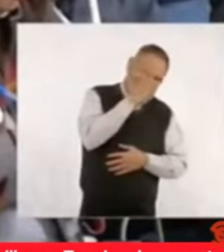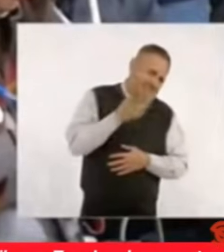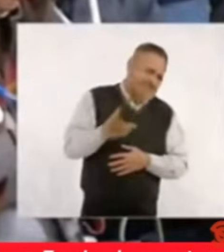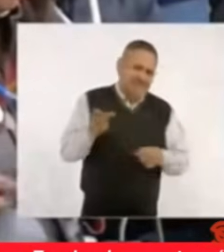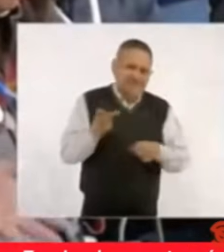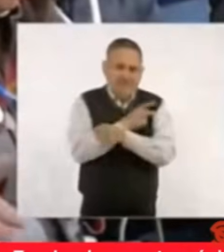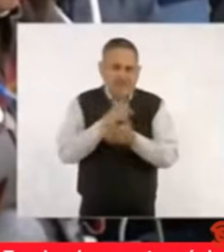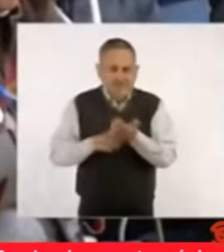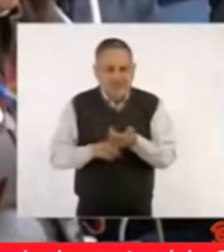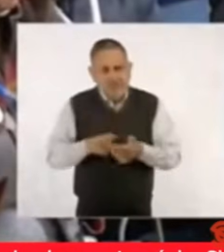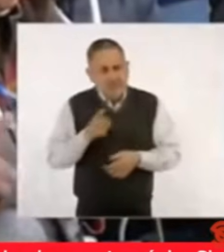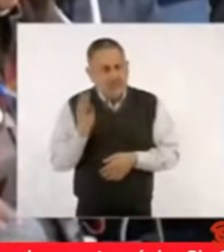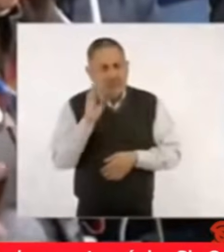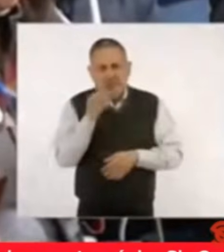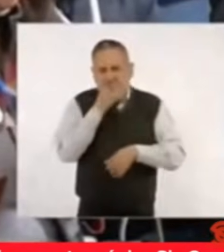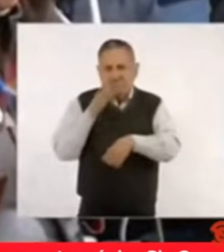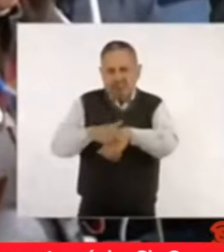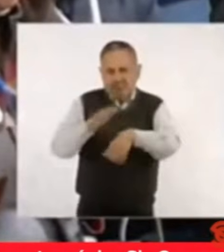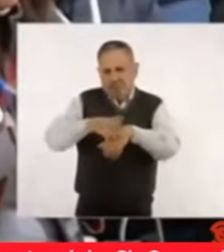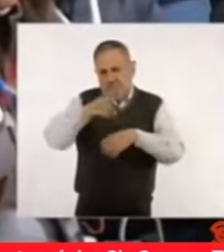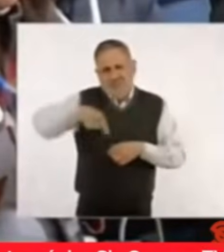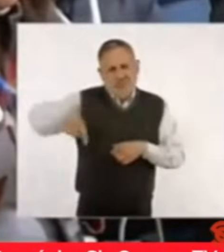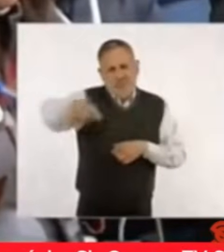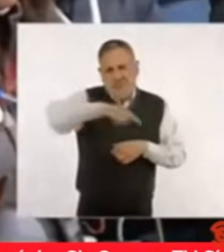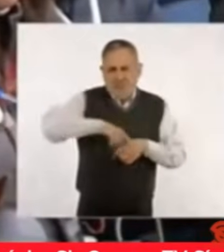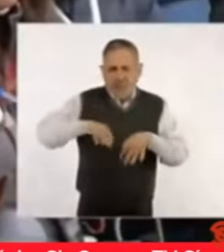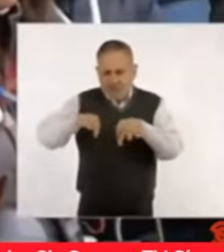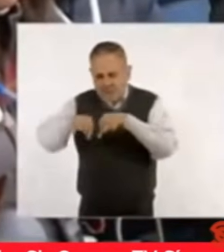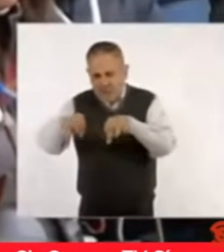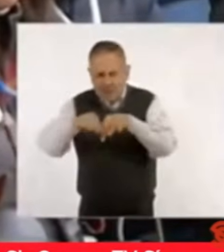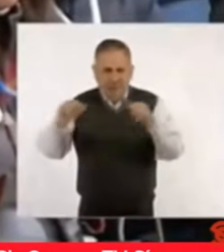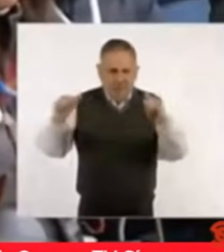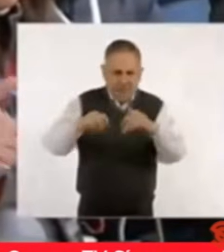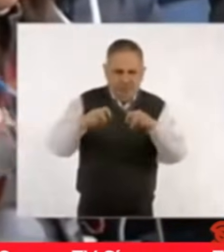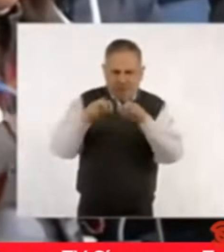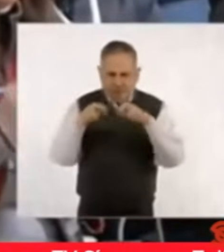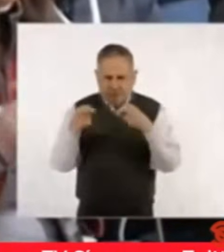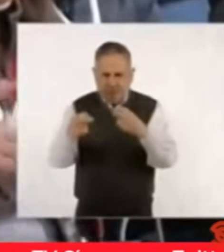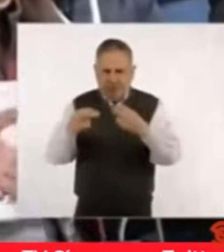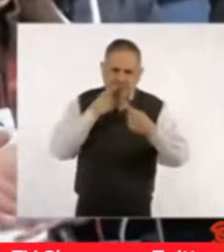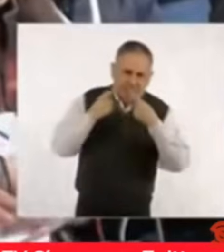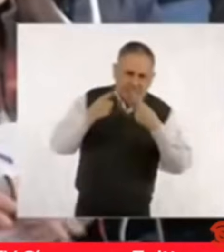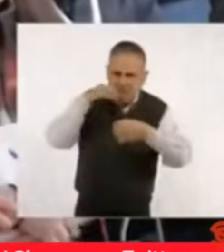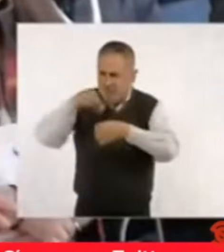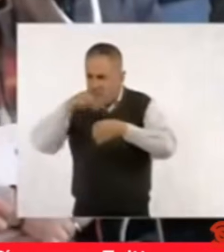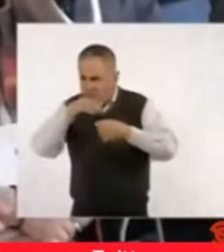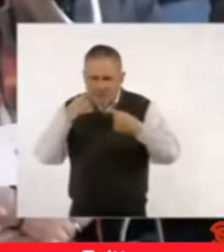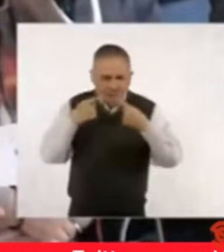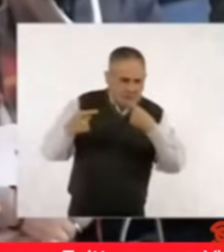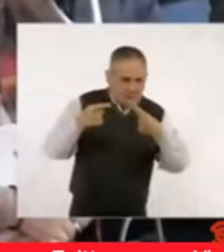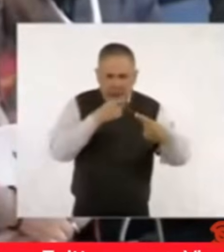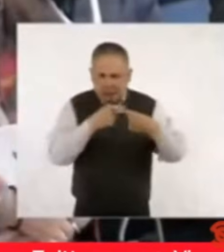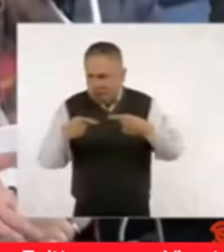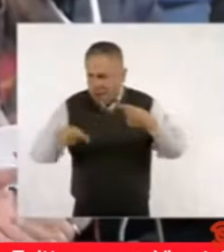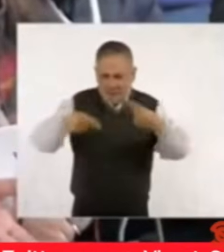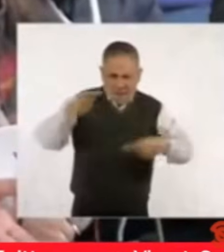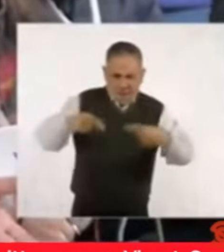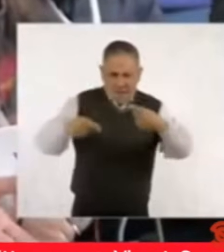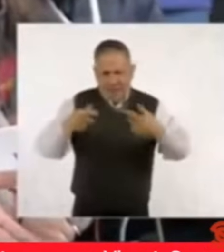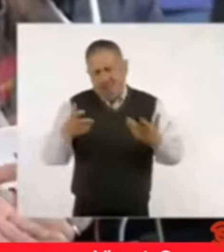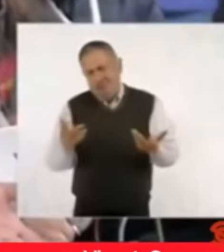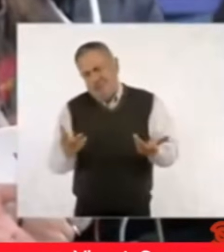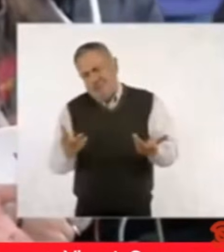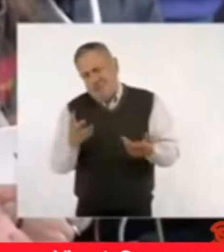durante las sesiones, en el trabajo legislativo, a pesar de lo encontrado de las posturas, no se llegue